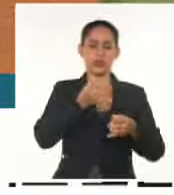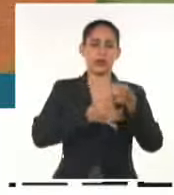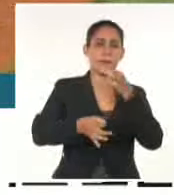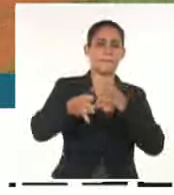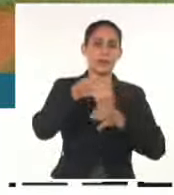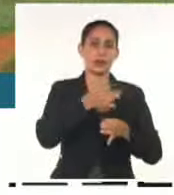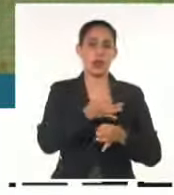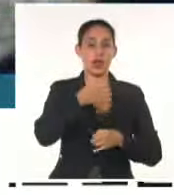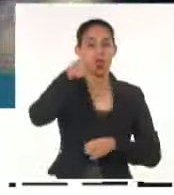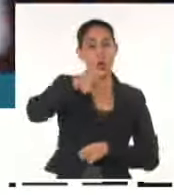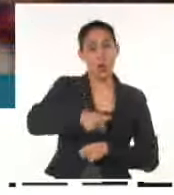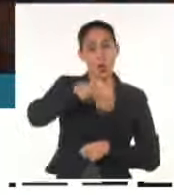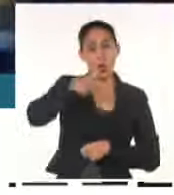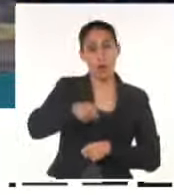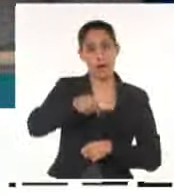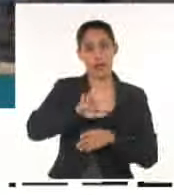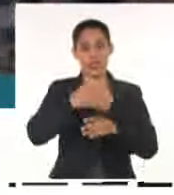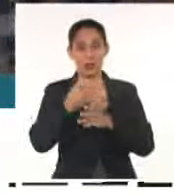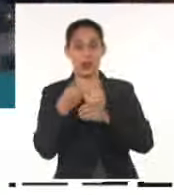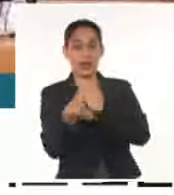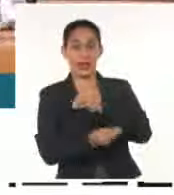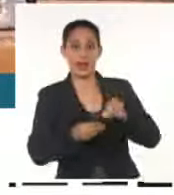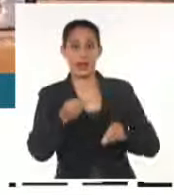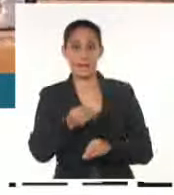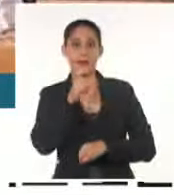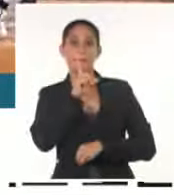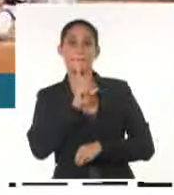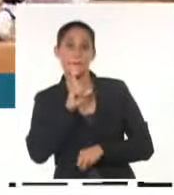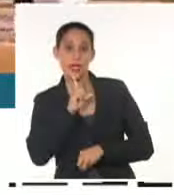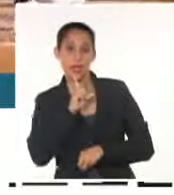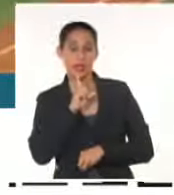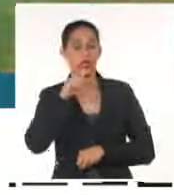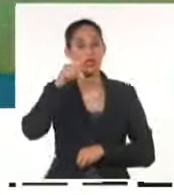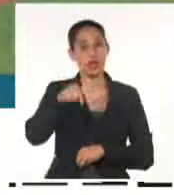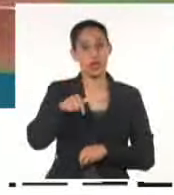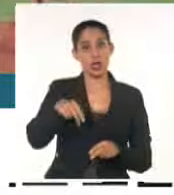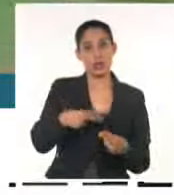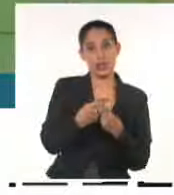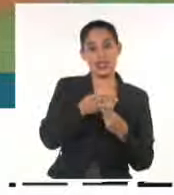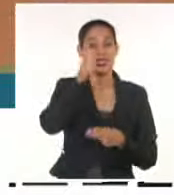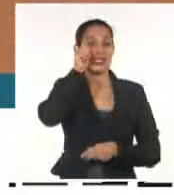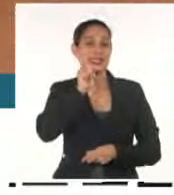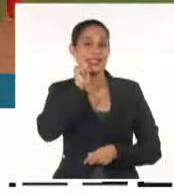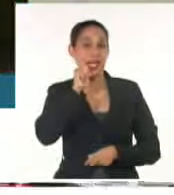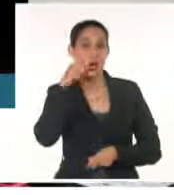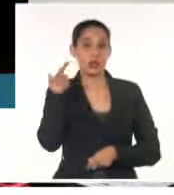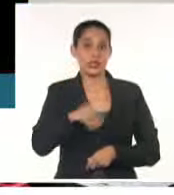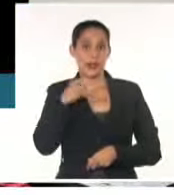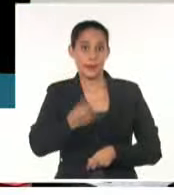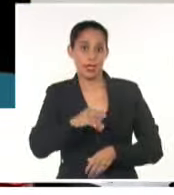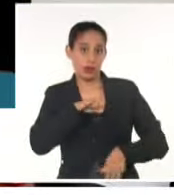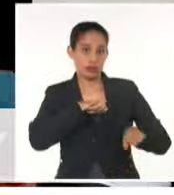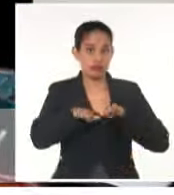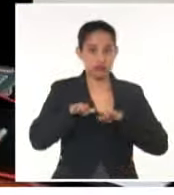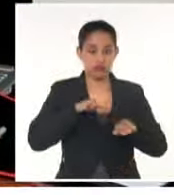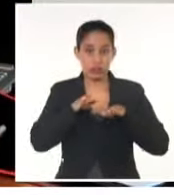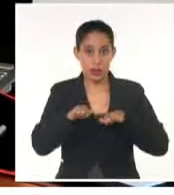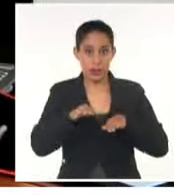el traslado es el viernes hacia Taichung. Ah, sí, el viernes el traslado, y entonces se entrenaría el sábado y se jugaría un juego de